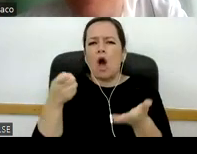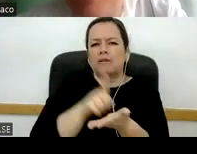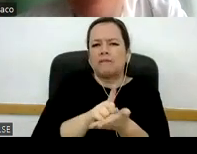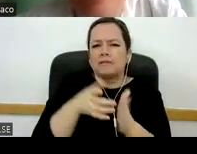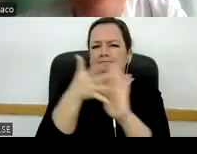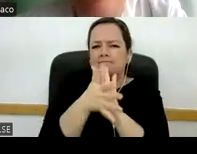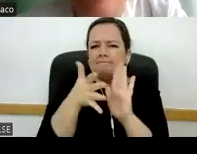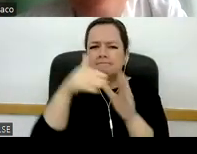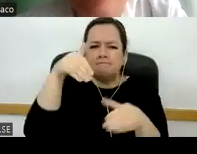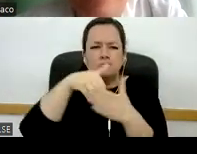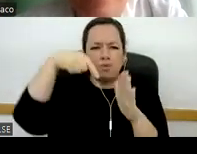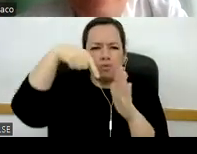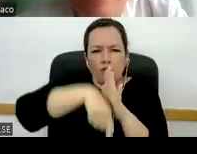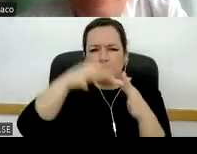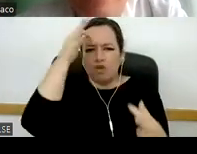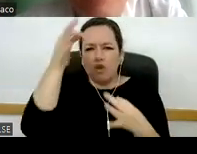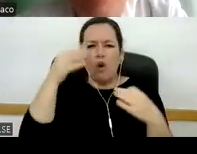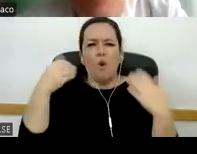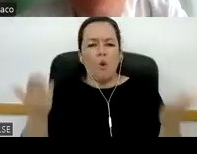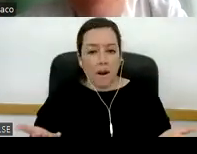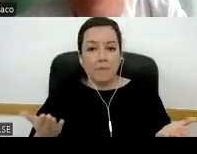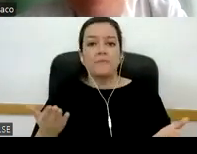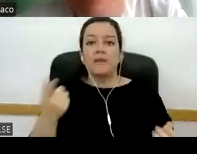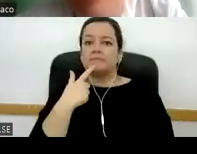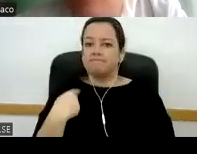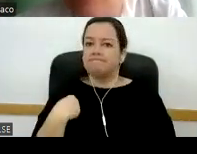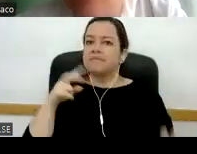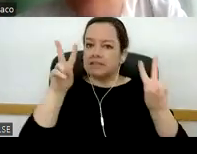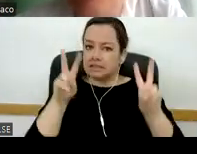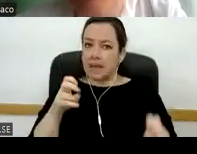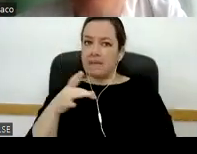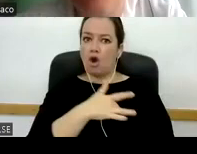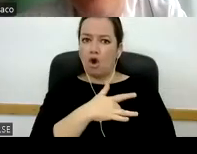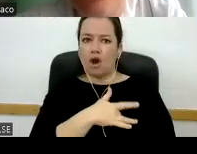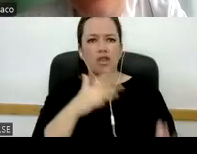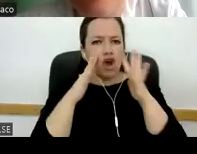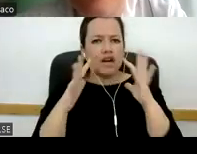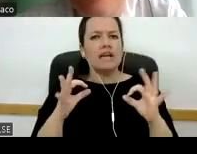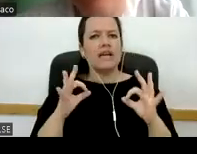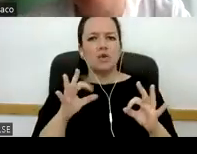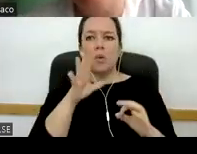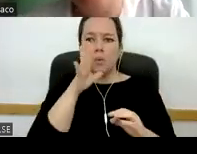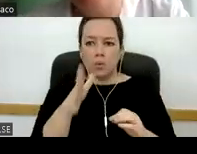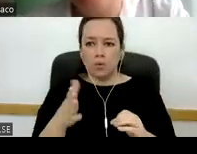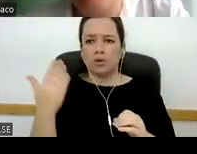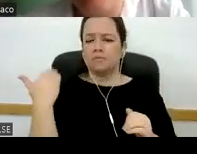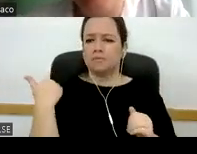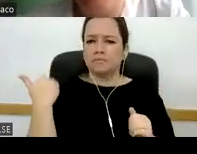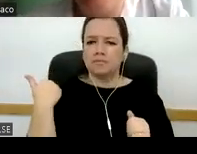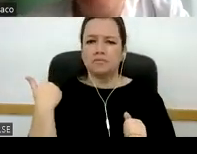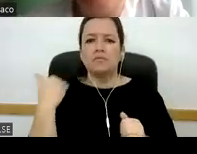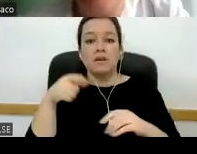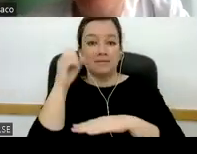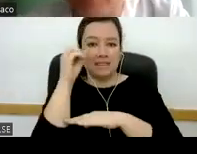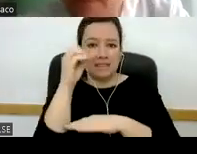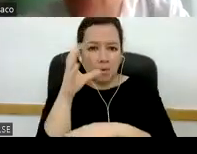abordar en una de estas charlas. Y ella misma me comentaba el del riesgo cardiovascular, porque hemos estado, en los últimos webinars hemos